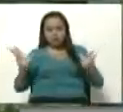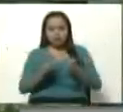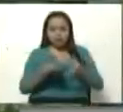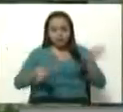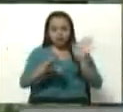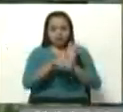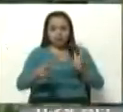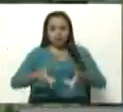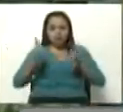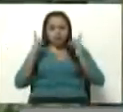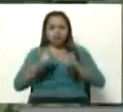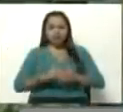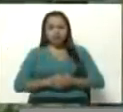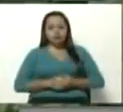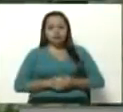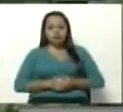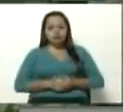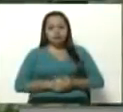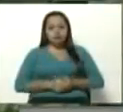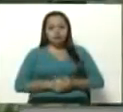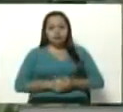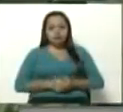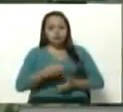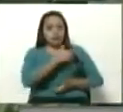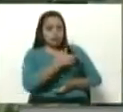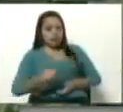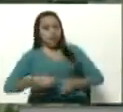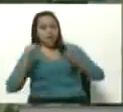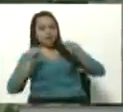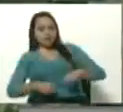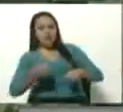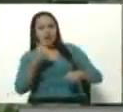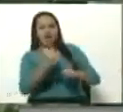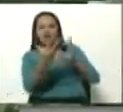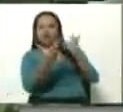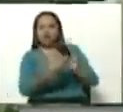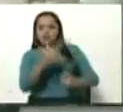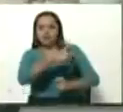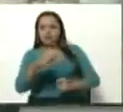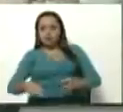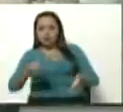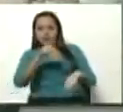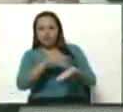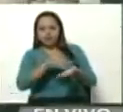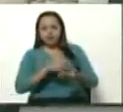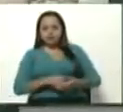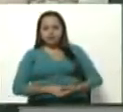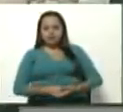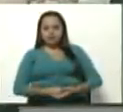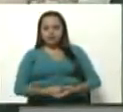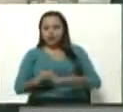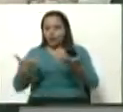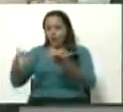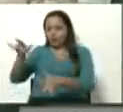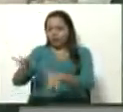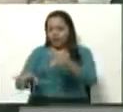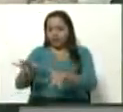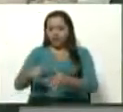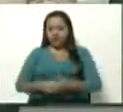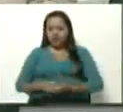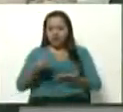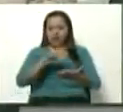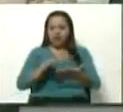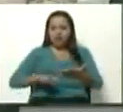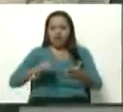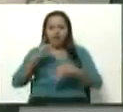reglamentario. Ciudadana presidenta, sí, existe el quórum reglamentario. Ciudadana secretaria, sírvase a leer el